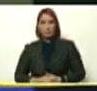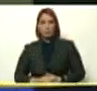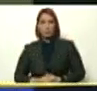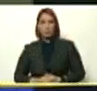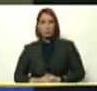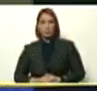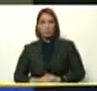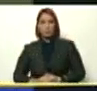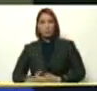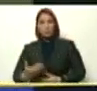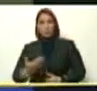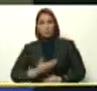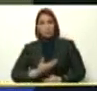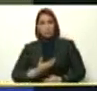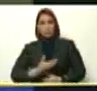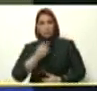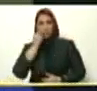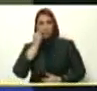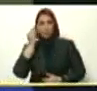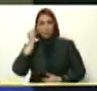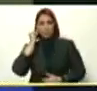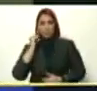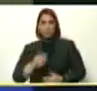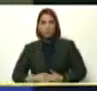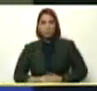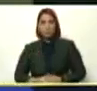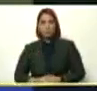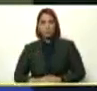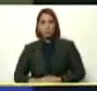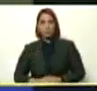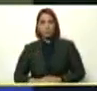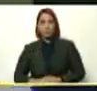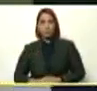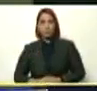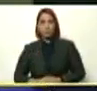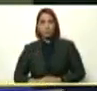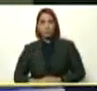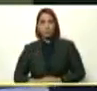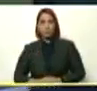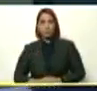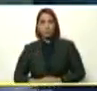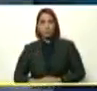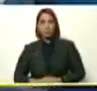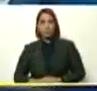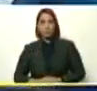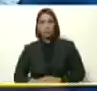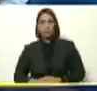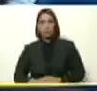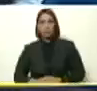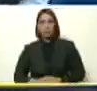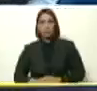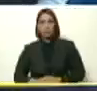los alcaldes y las alcaldesas